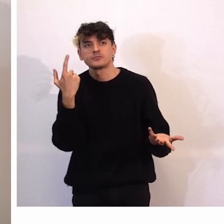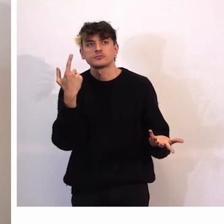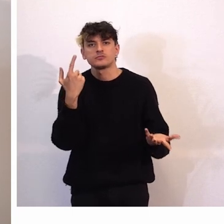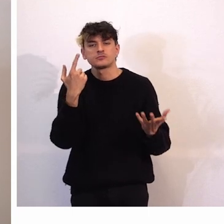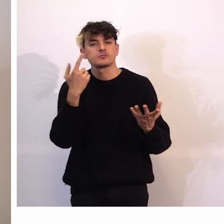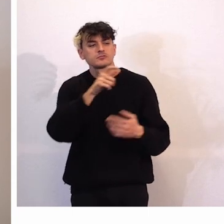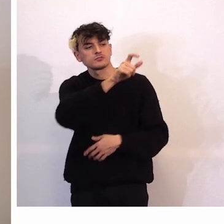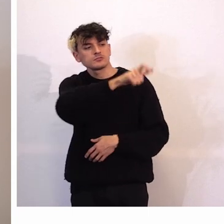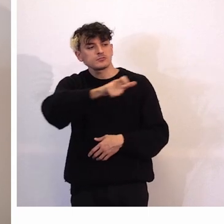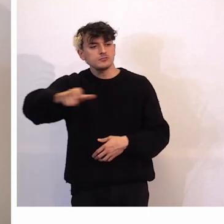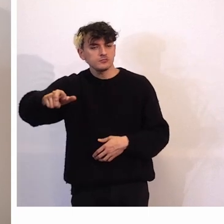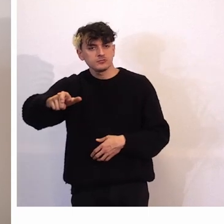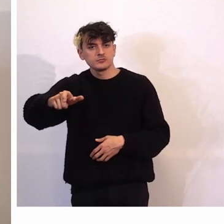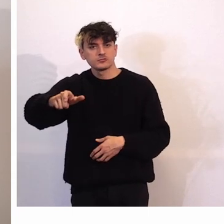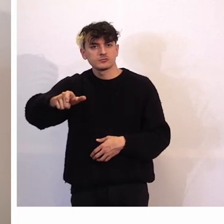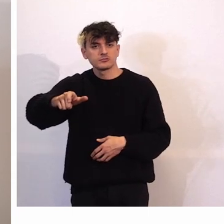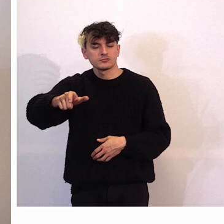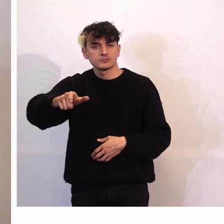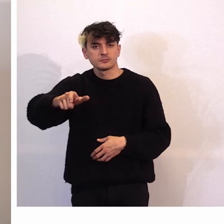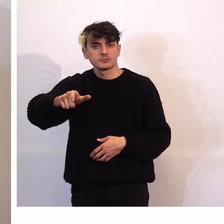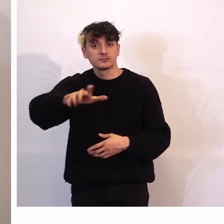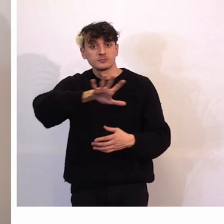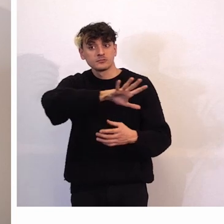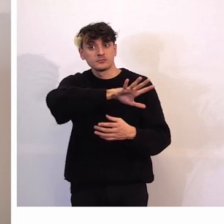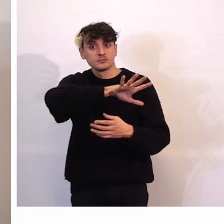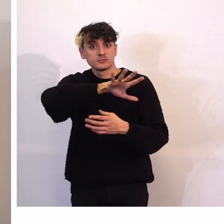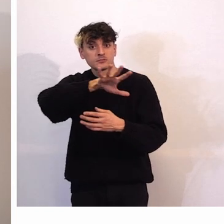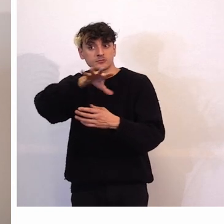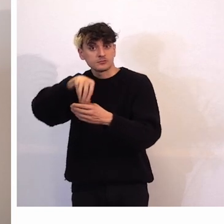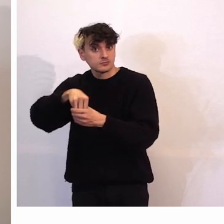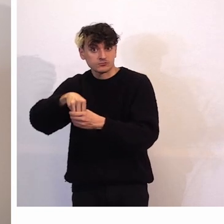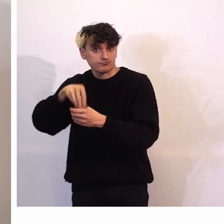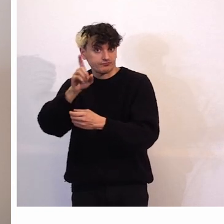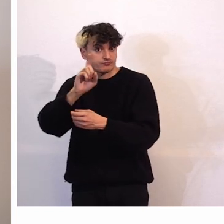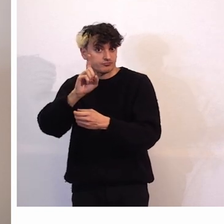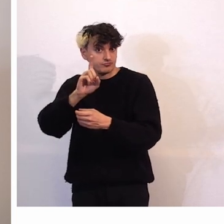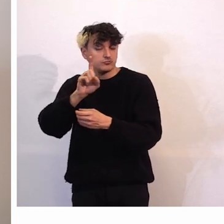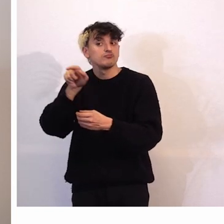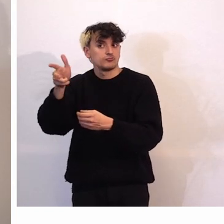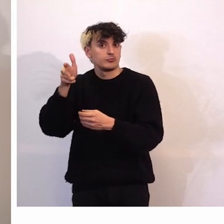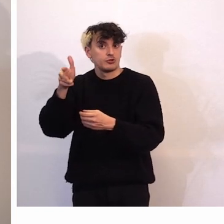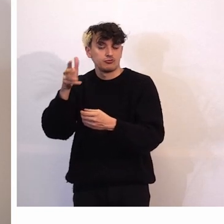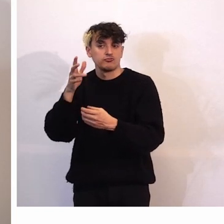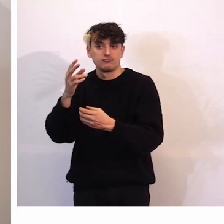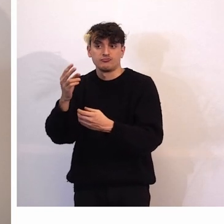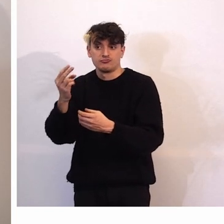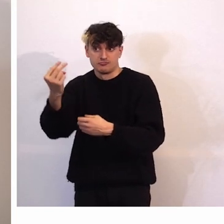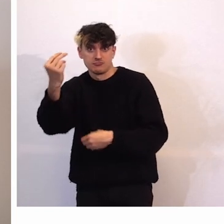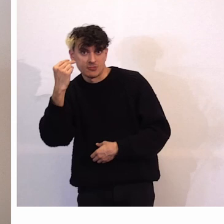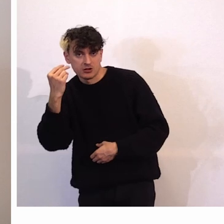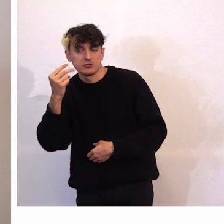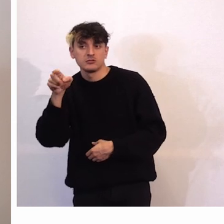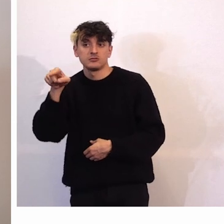a ver a otras personas que no están dentro todos los días, y le cambias un poco